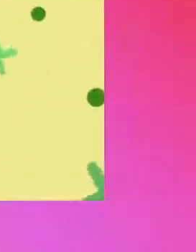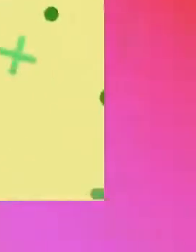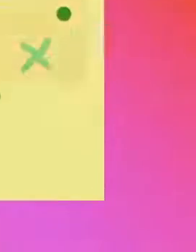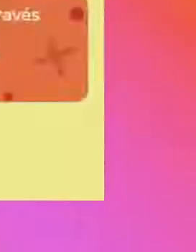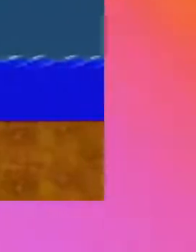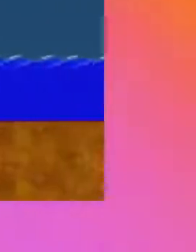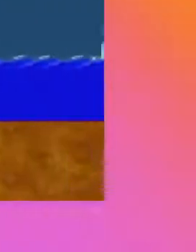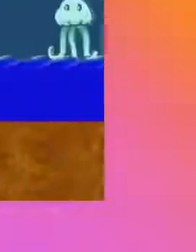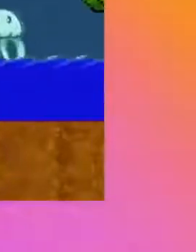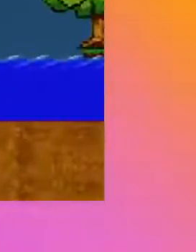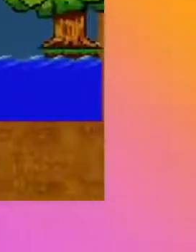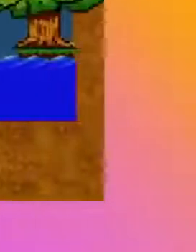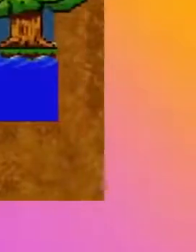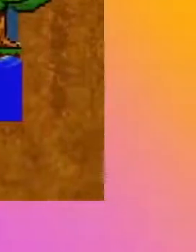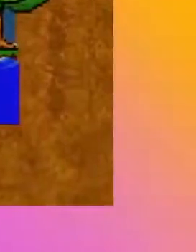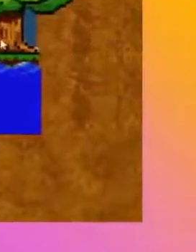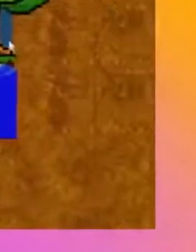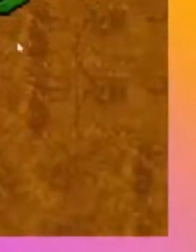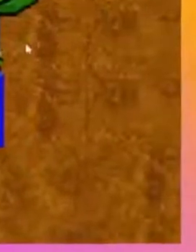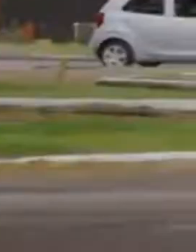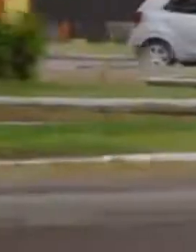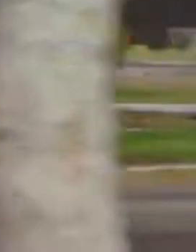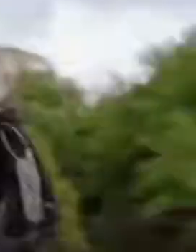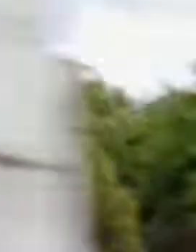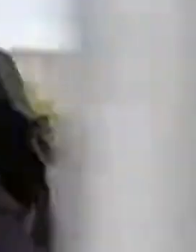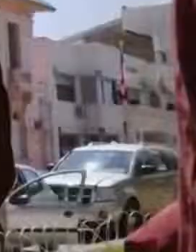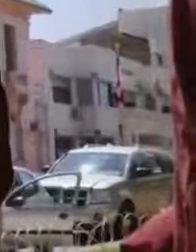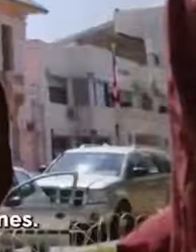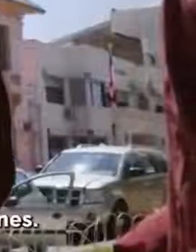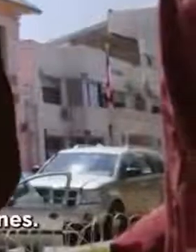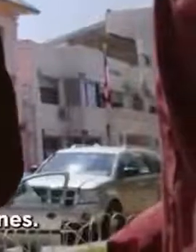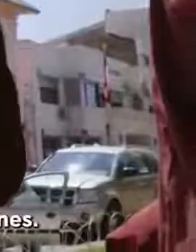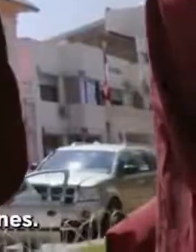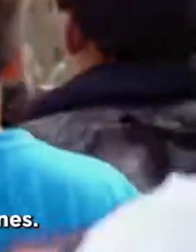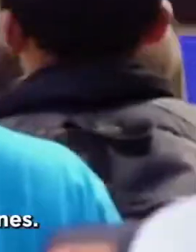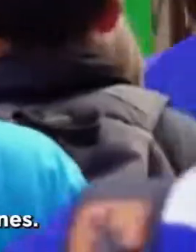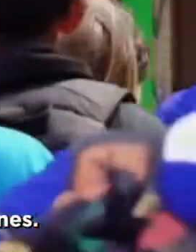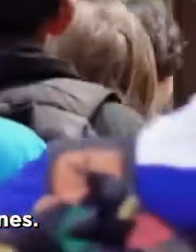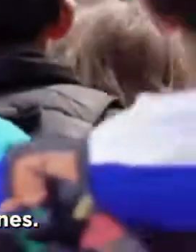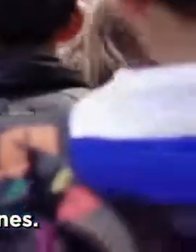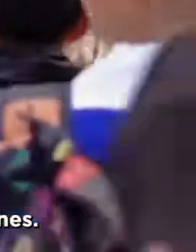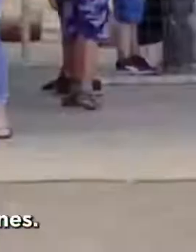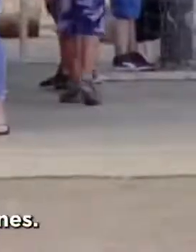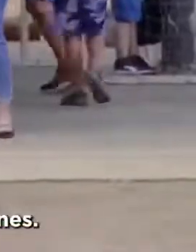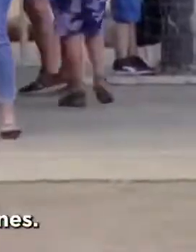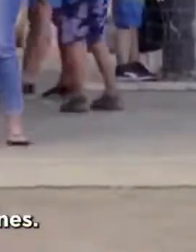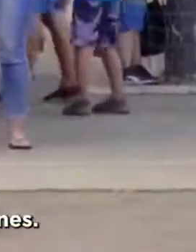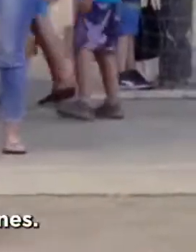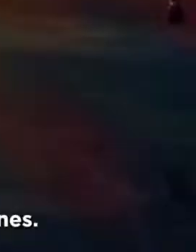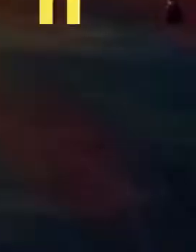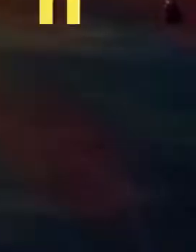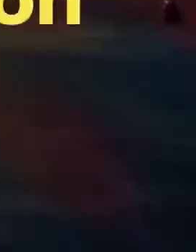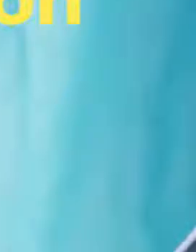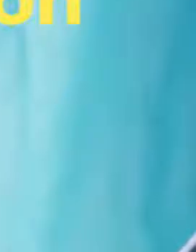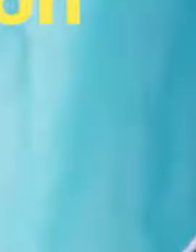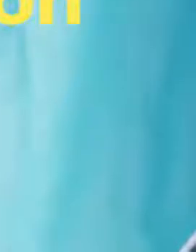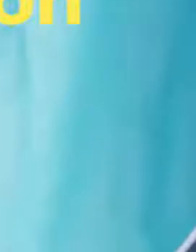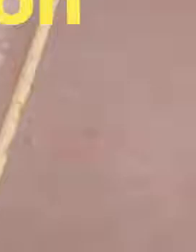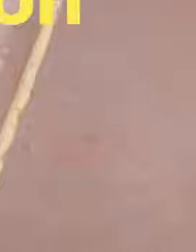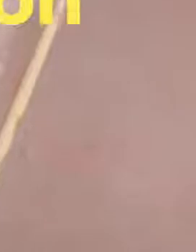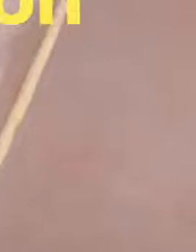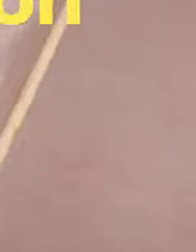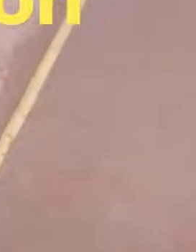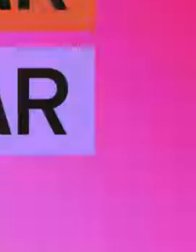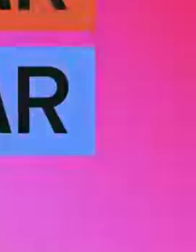Ahora aprendemos a leer con videojuegos. Los pequeños cambios hacen grandes transformaciones y eso